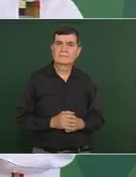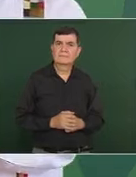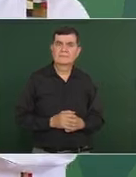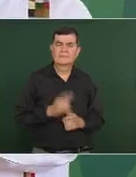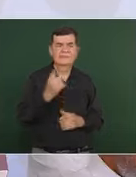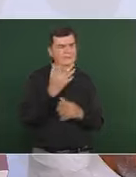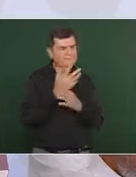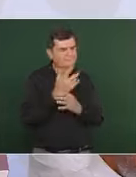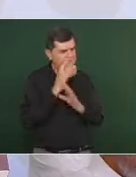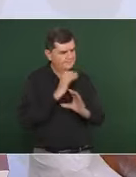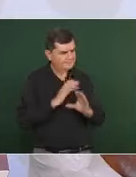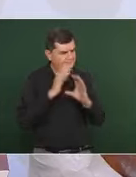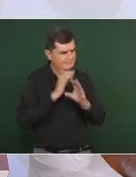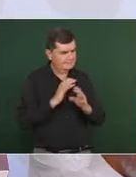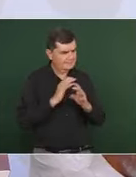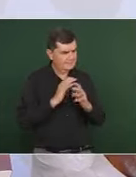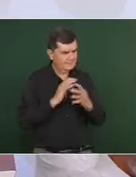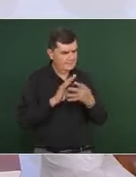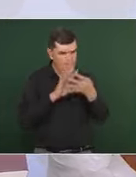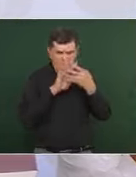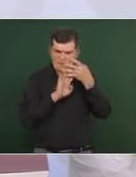¿cómo dice la canción? La jaula,